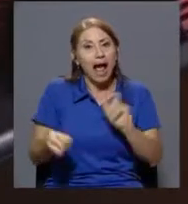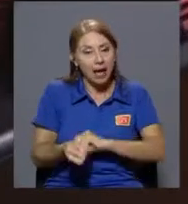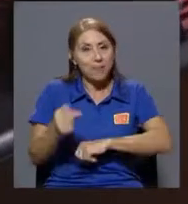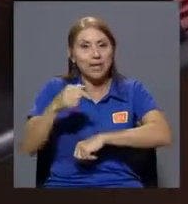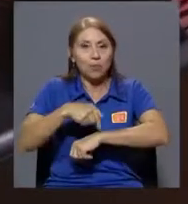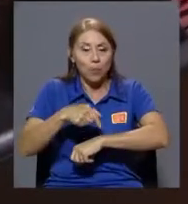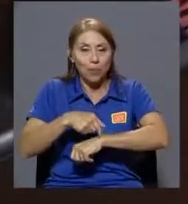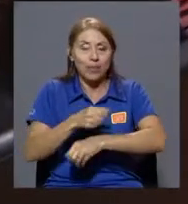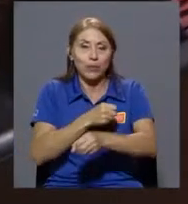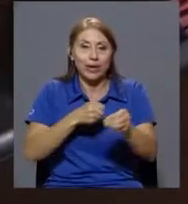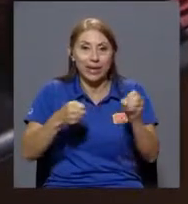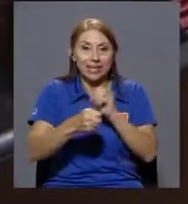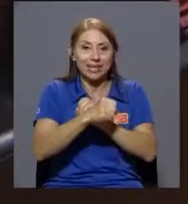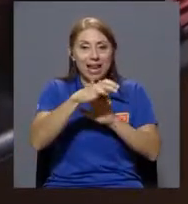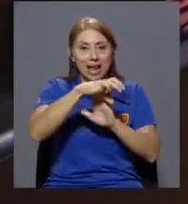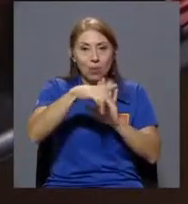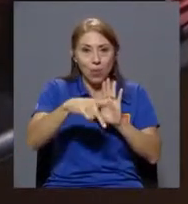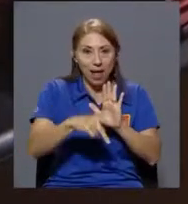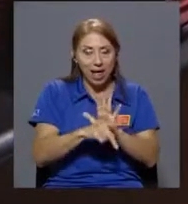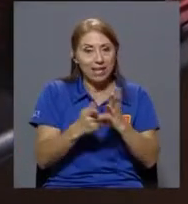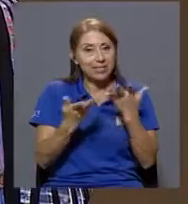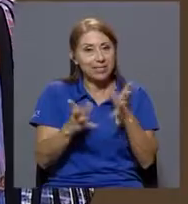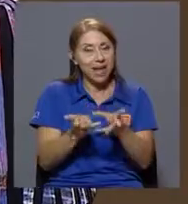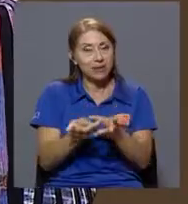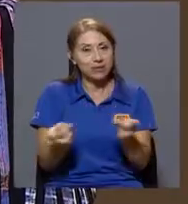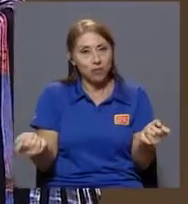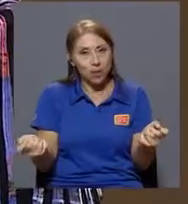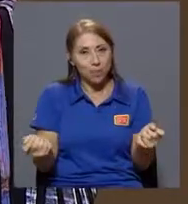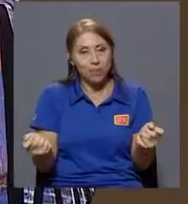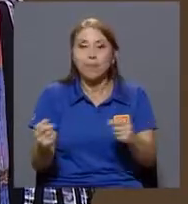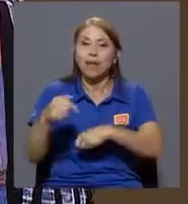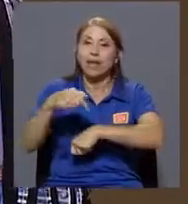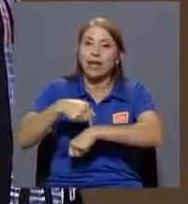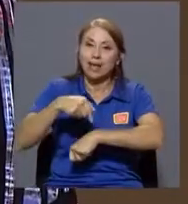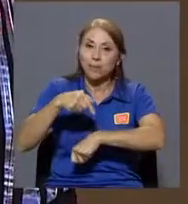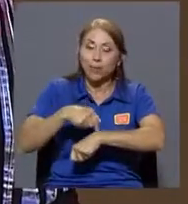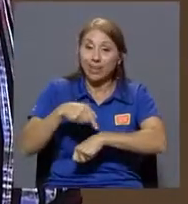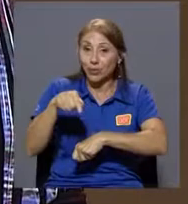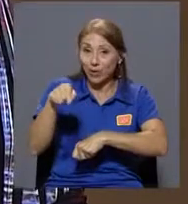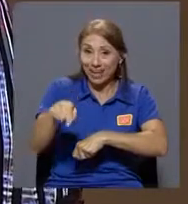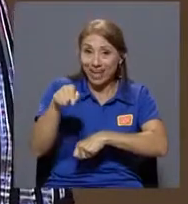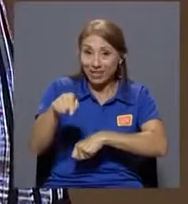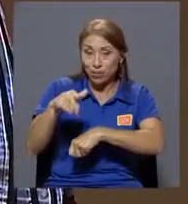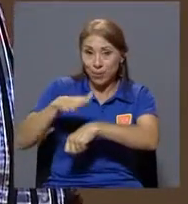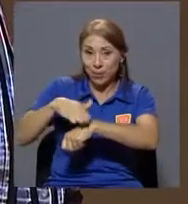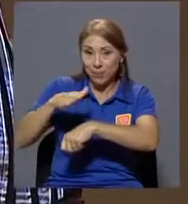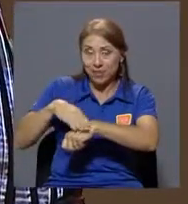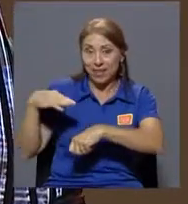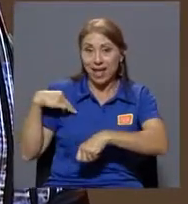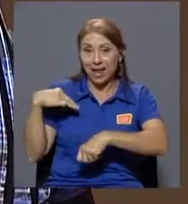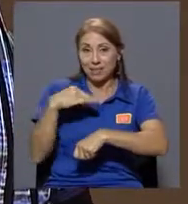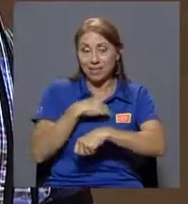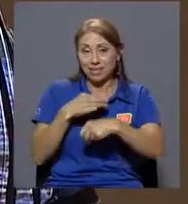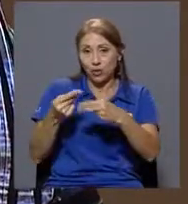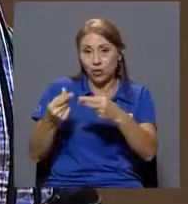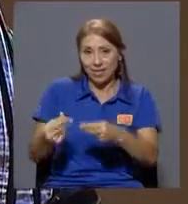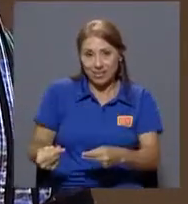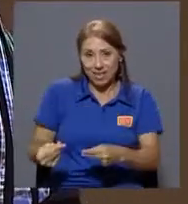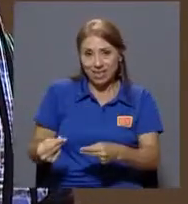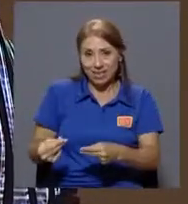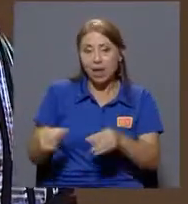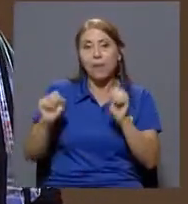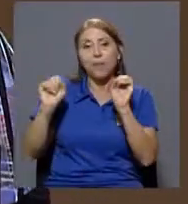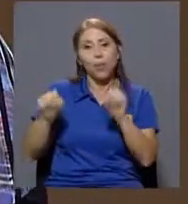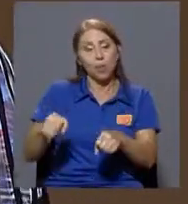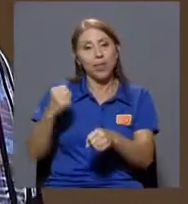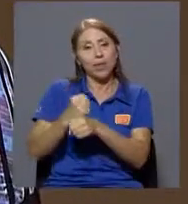la sala resuelva y en el momento que eso le permita al Ministerio de Hacienda poder